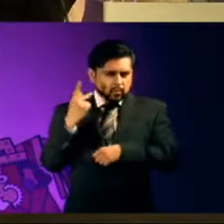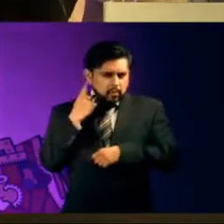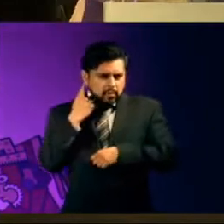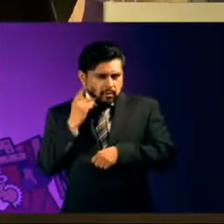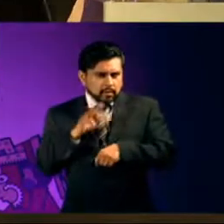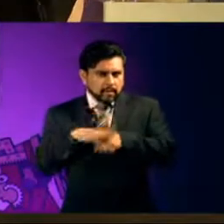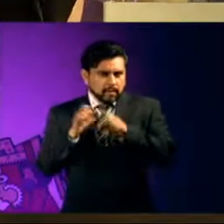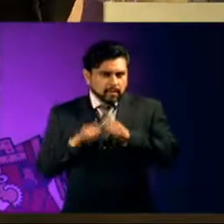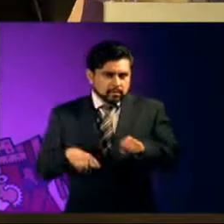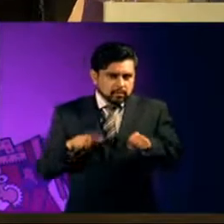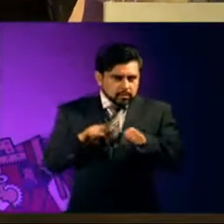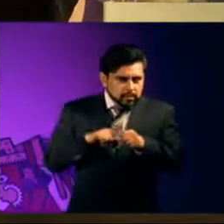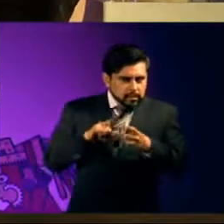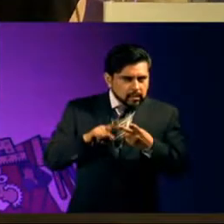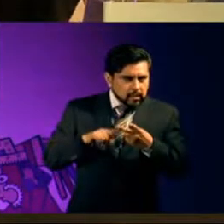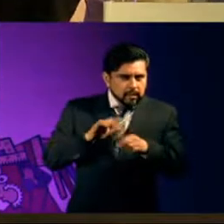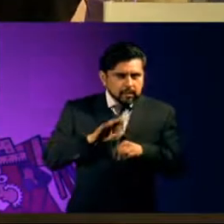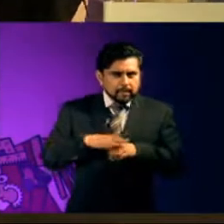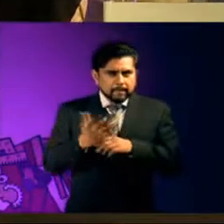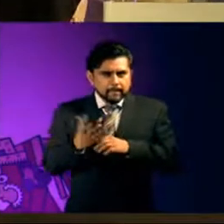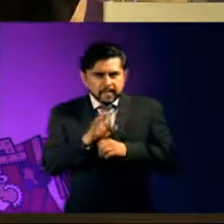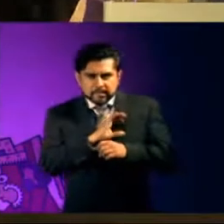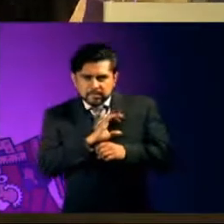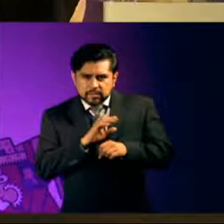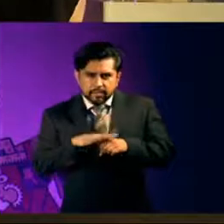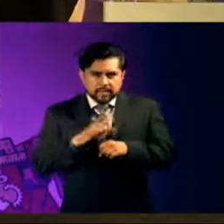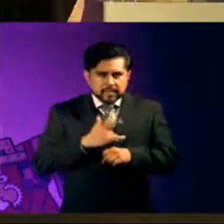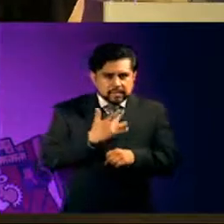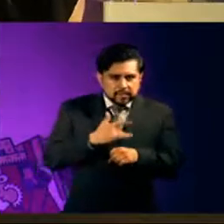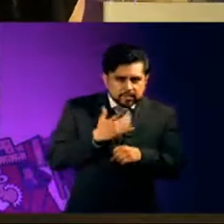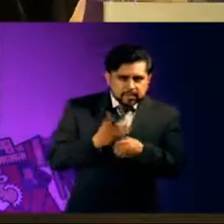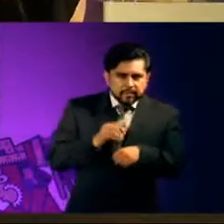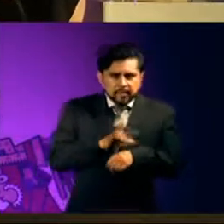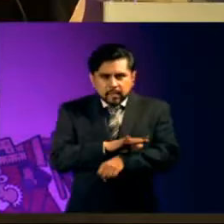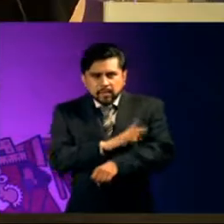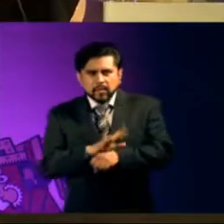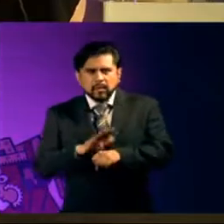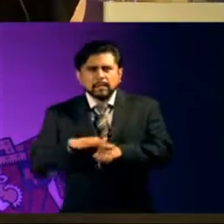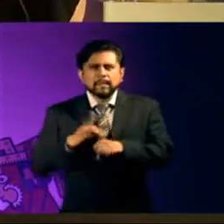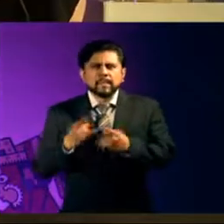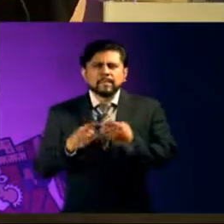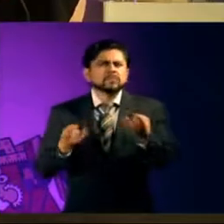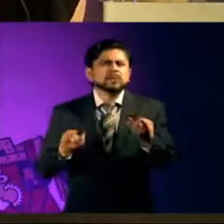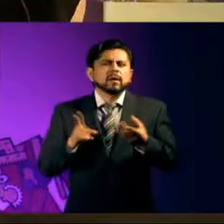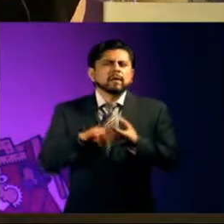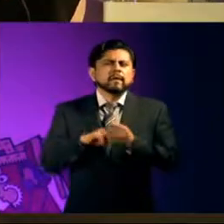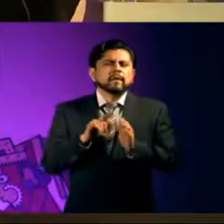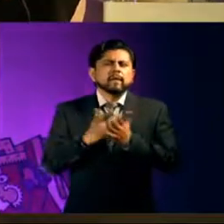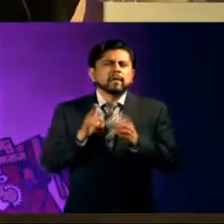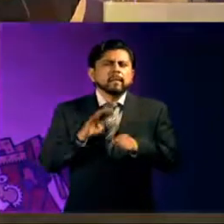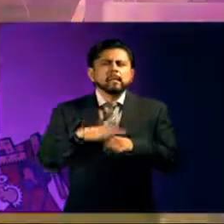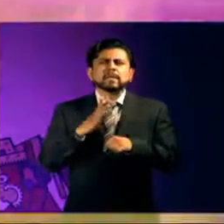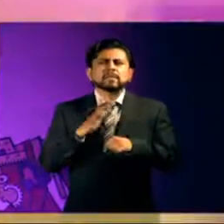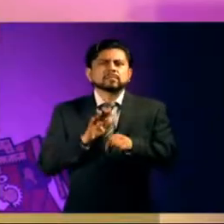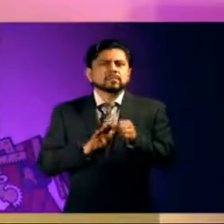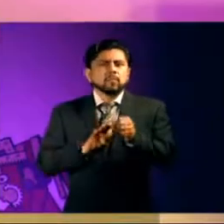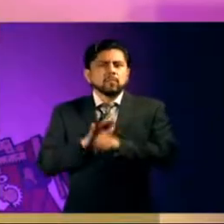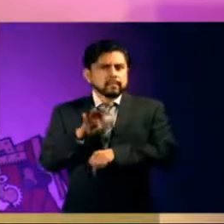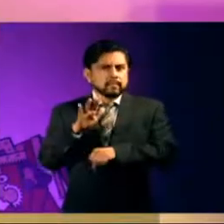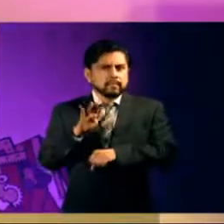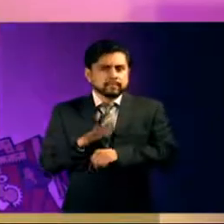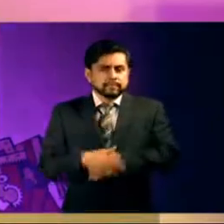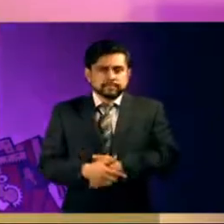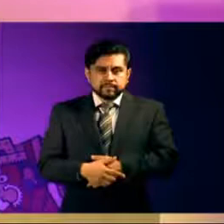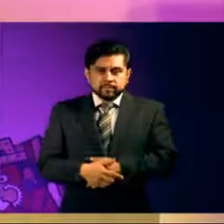social es más entrañable es más autobiográfica es más histórica que pesa más pues yo lo había visto